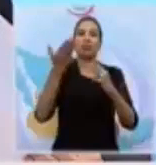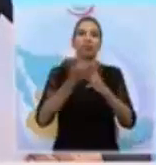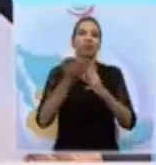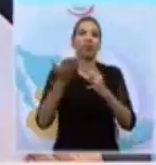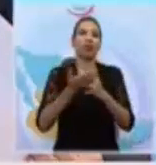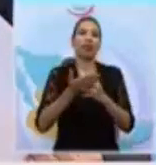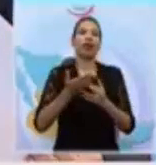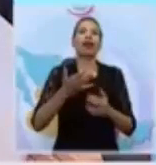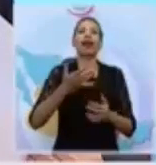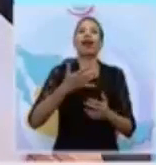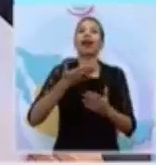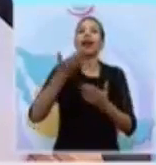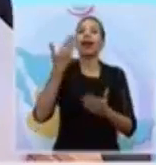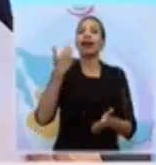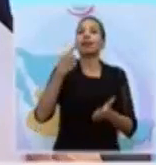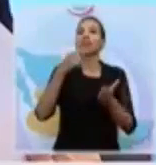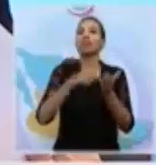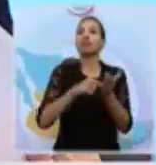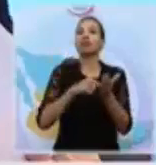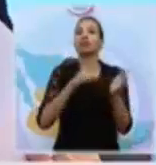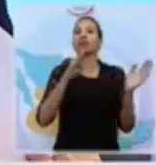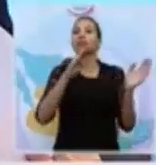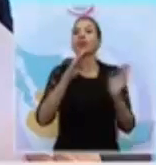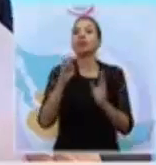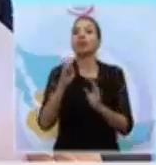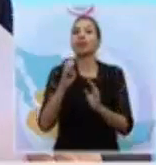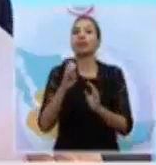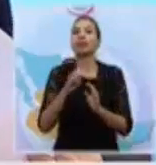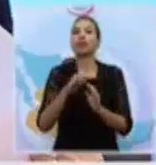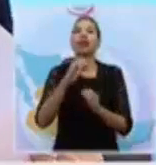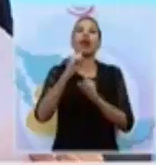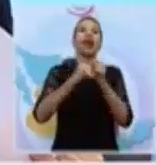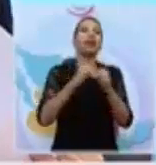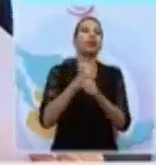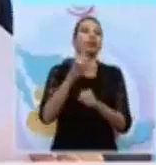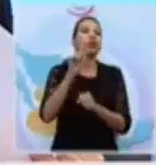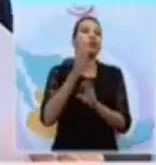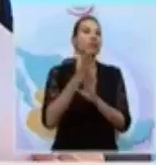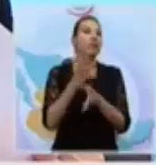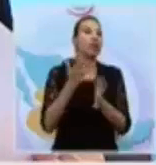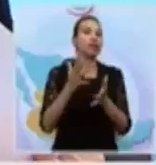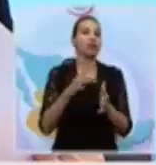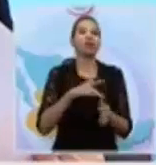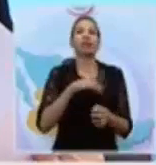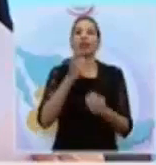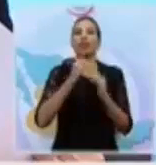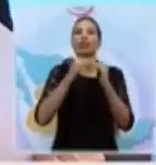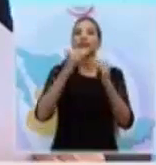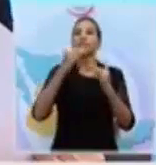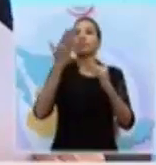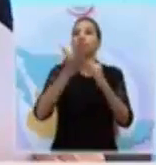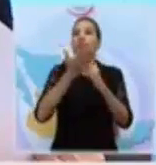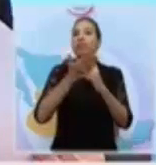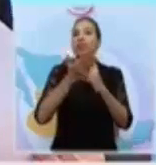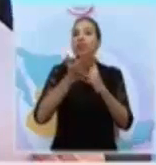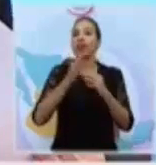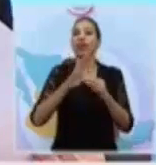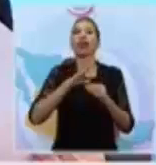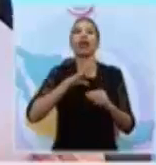que era en 1900, a mediados de los 70, y el salario medio